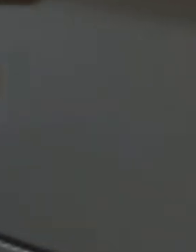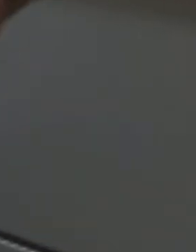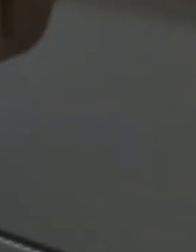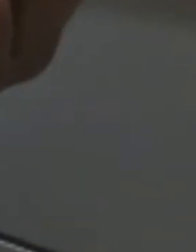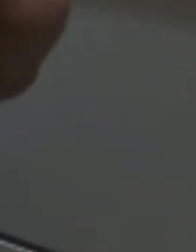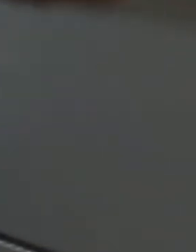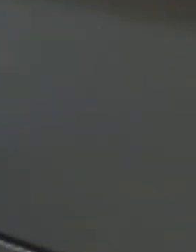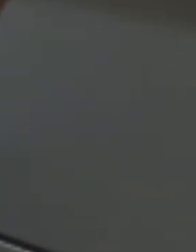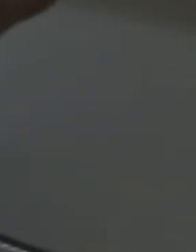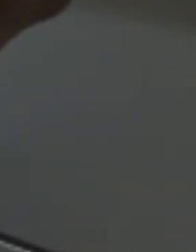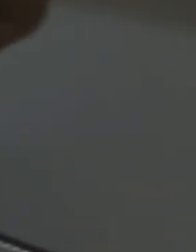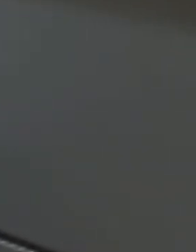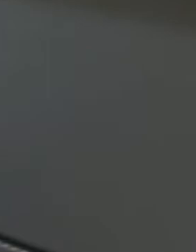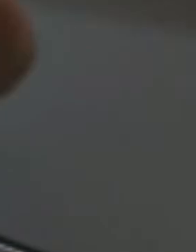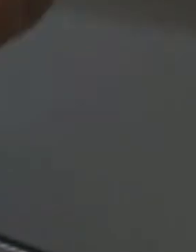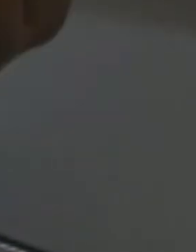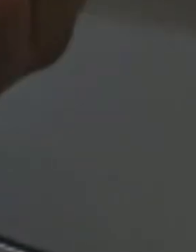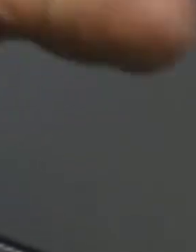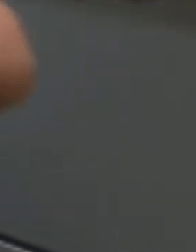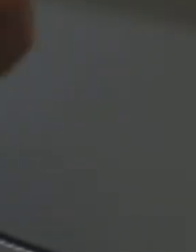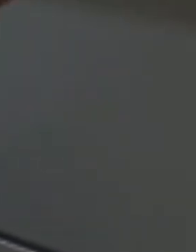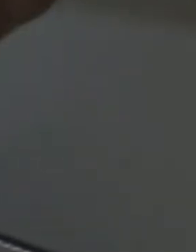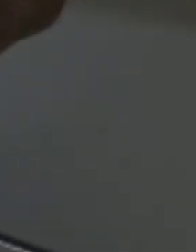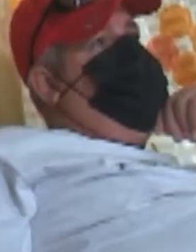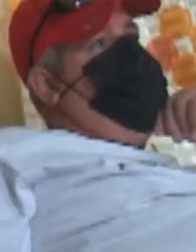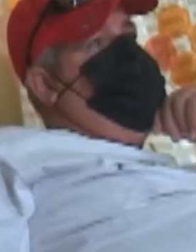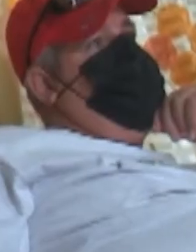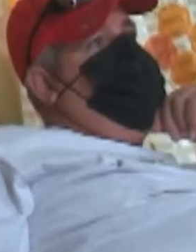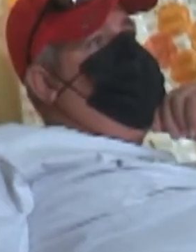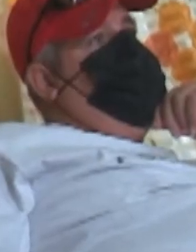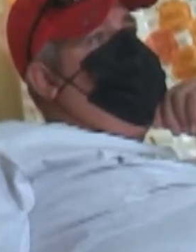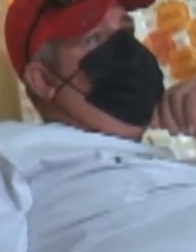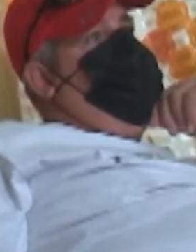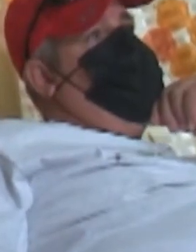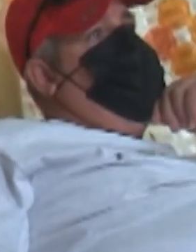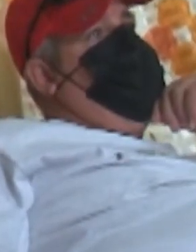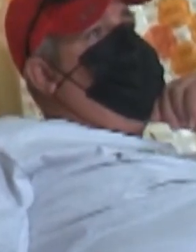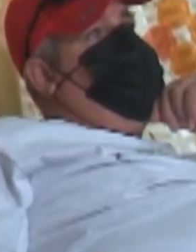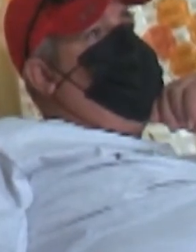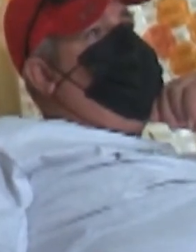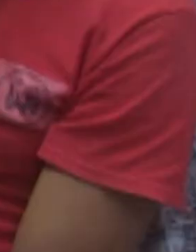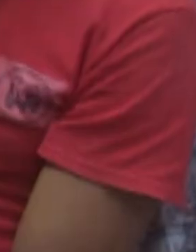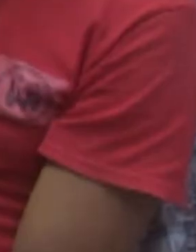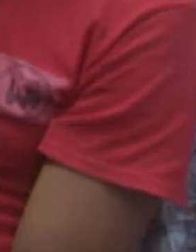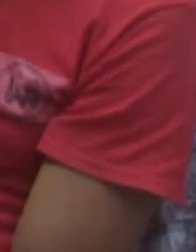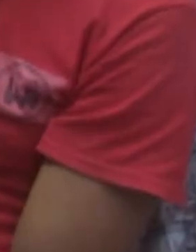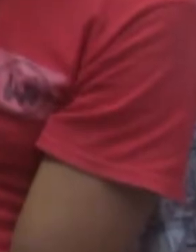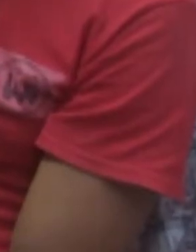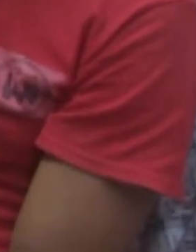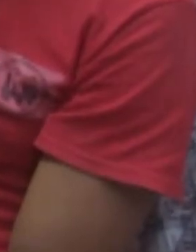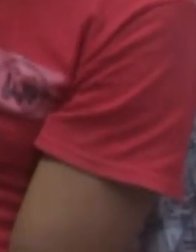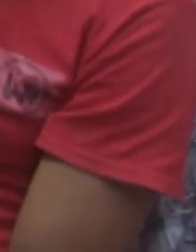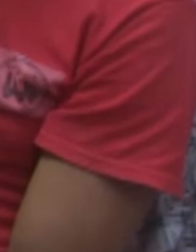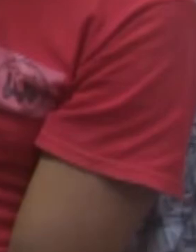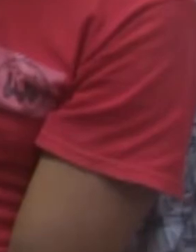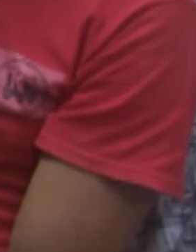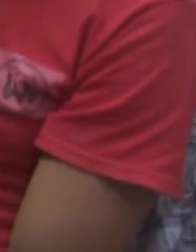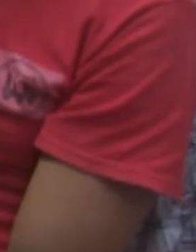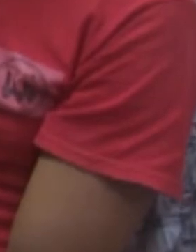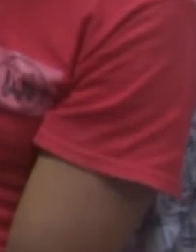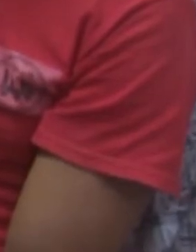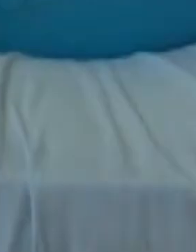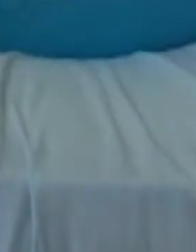un donante voluntario es una persona con un sentido social y empático que comprende la necesidad de las donaciones de sangre